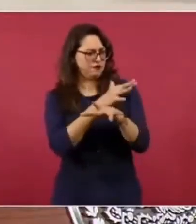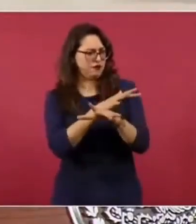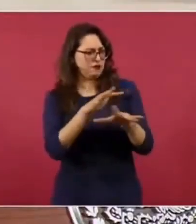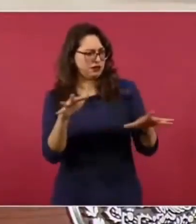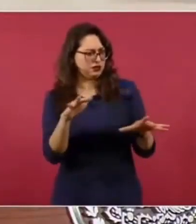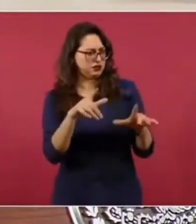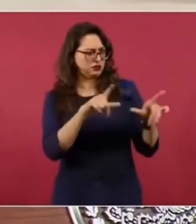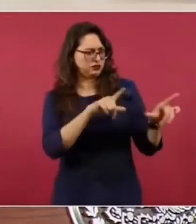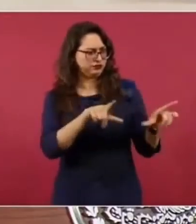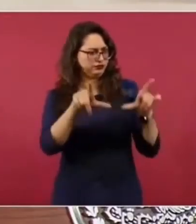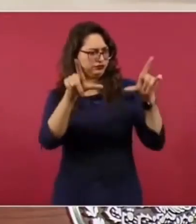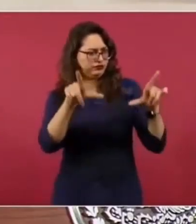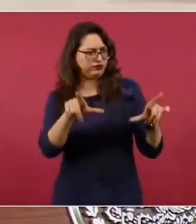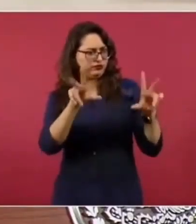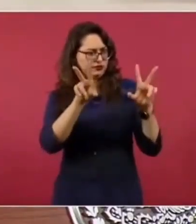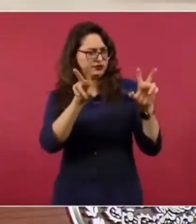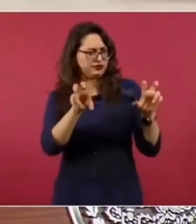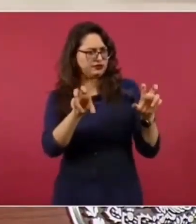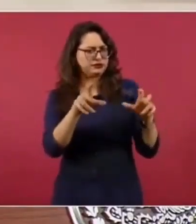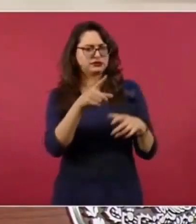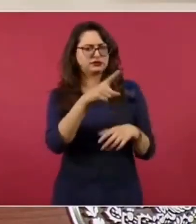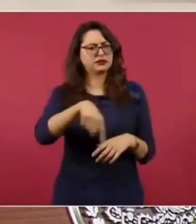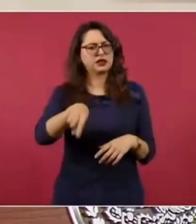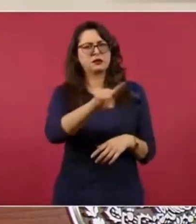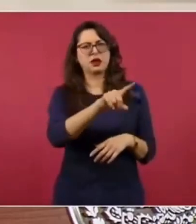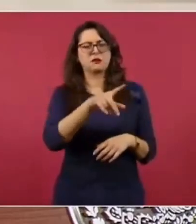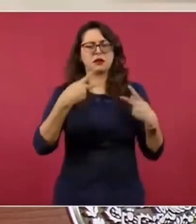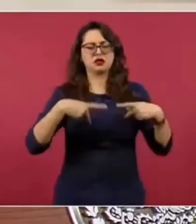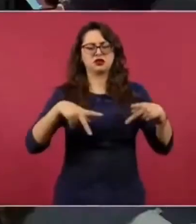del Seguro Social? Que son como